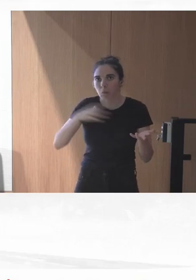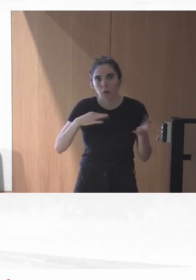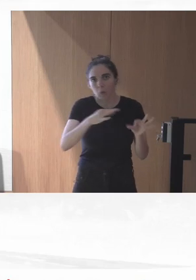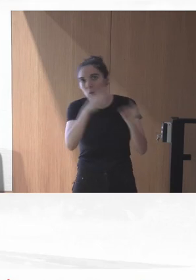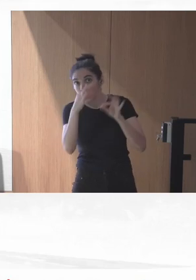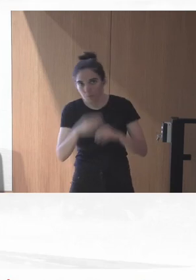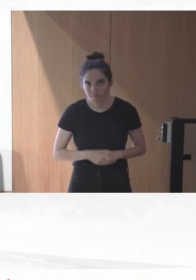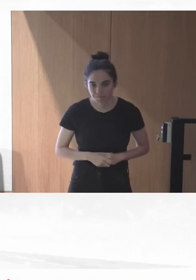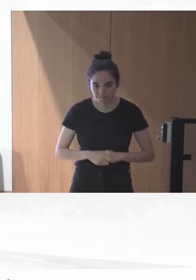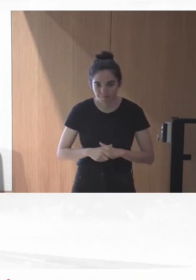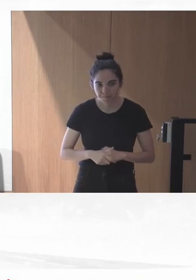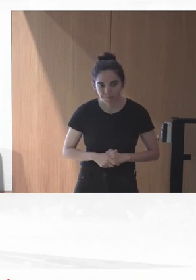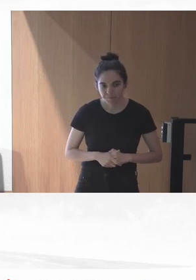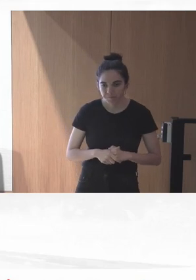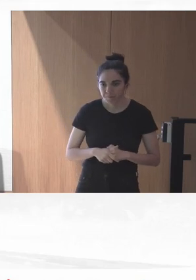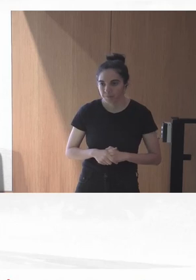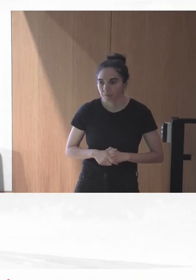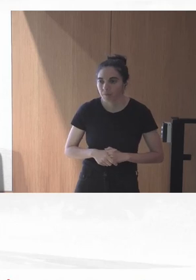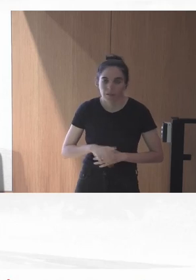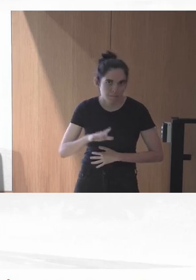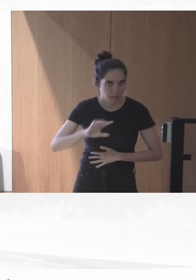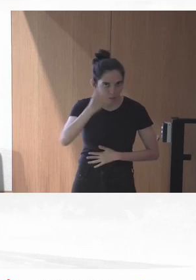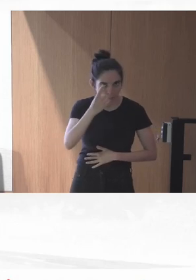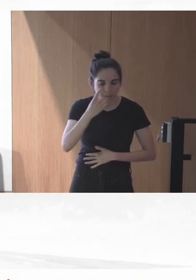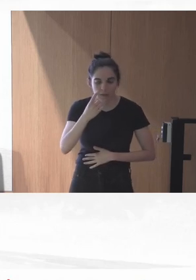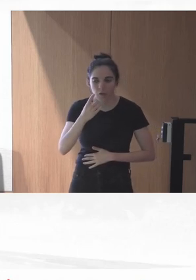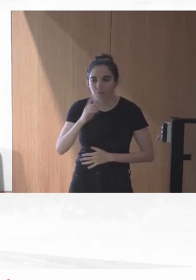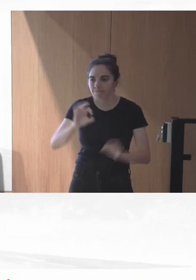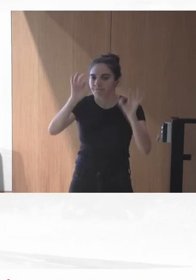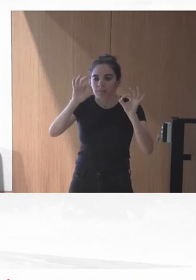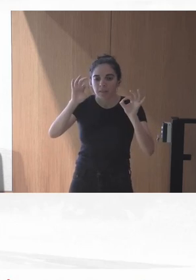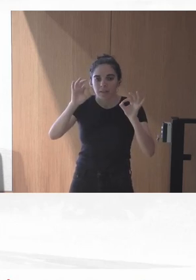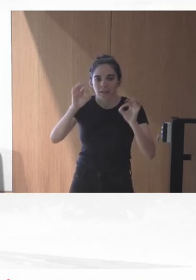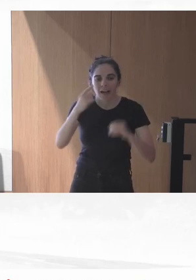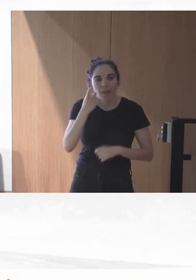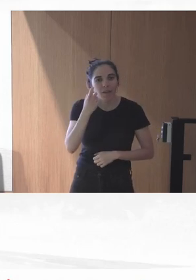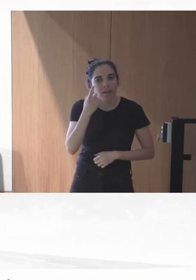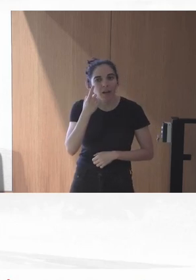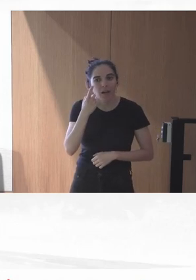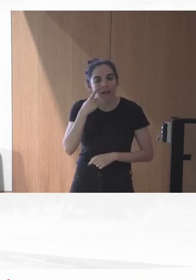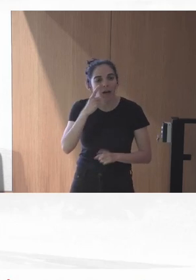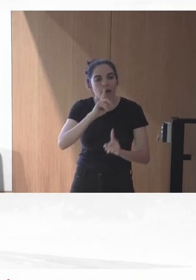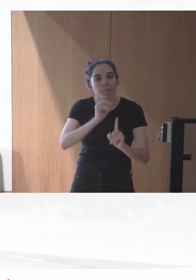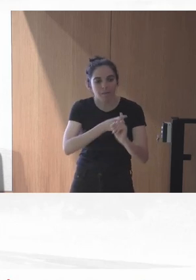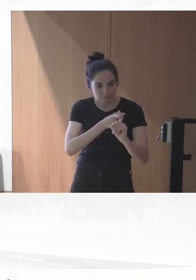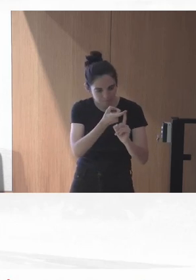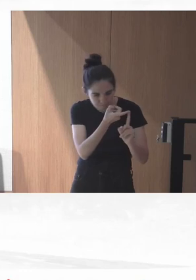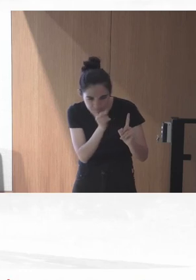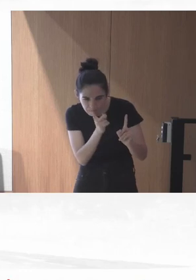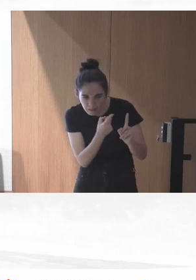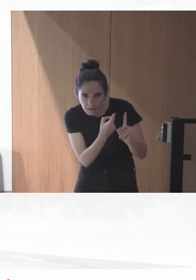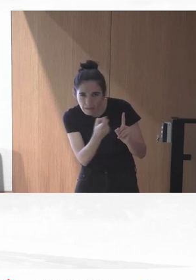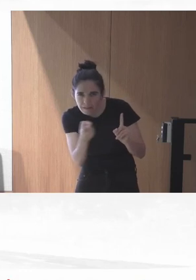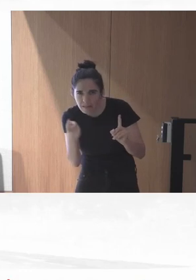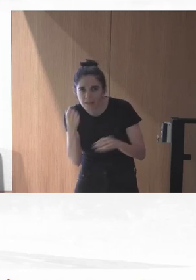que quieran seguir el mismo camino? En primer lugar, sobre todo, poder identificar cuáles son las necesidades de apoyo en